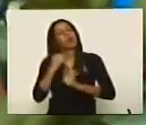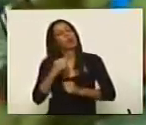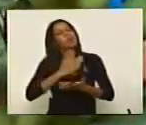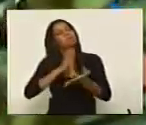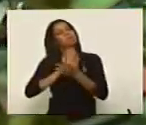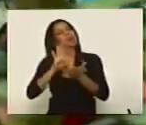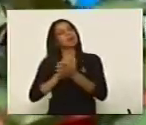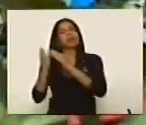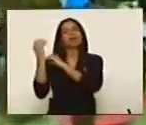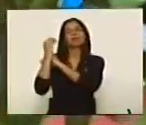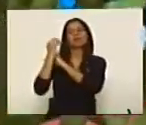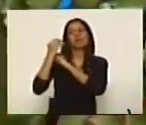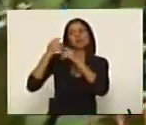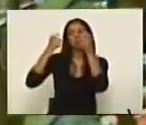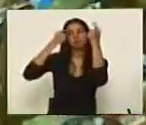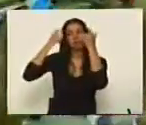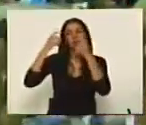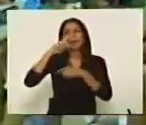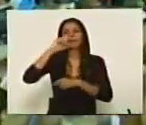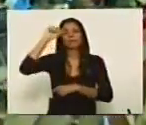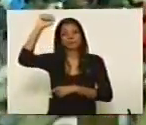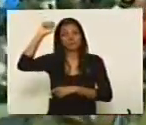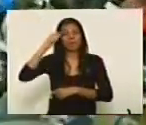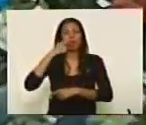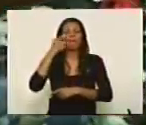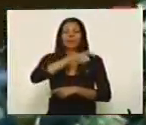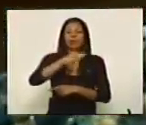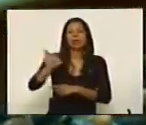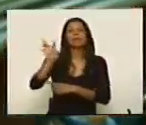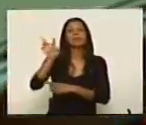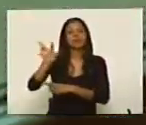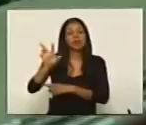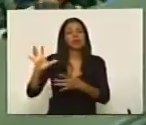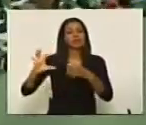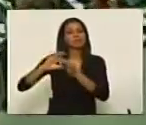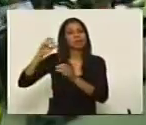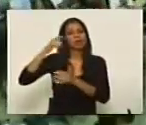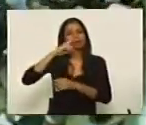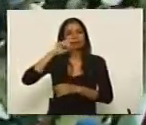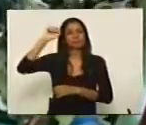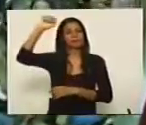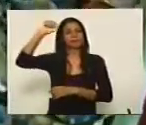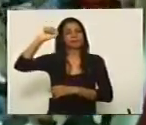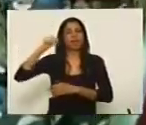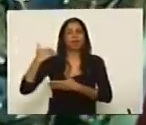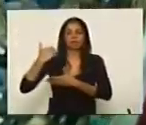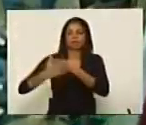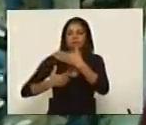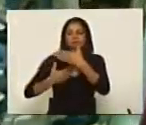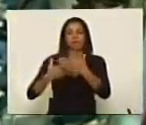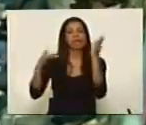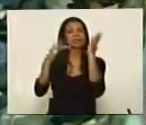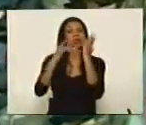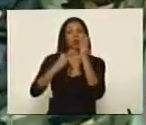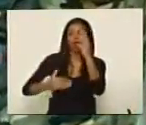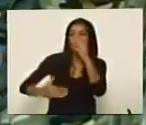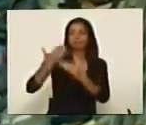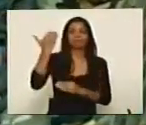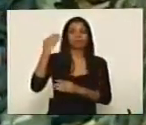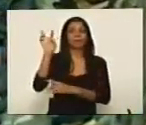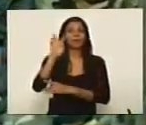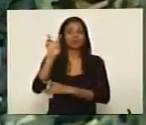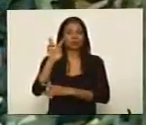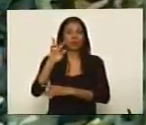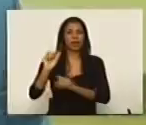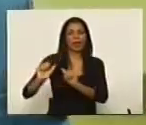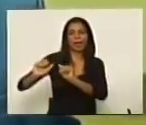la está protegiendo, los venezolanos, de la mano del presidente Nicolás Maduro, damos un salto cualitativo en el punto de vista tecnológico para entrar a lo que